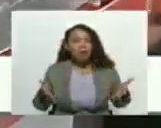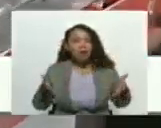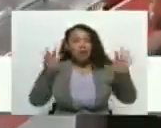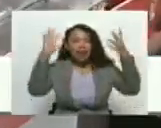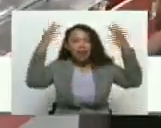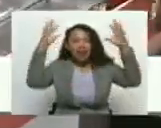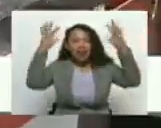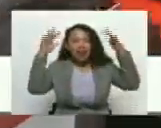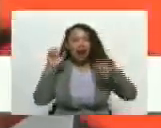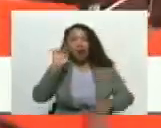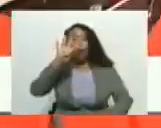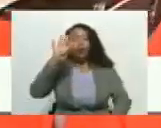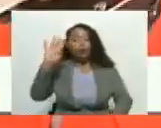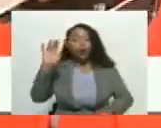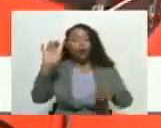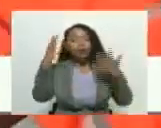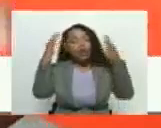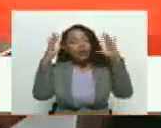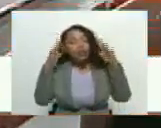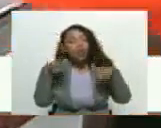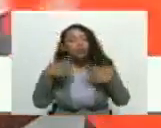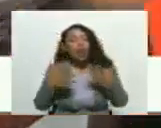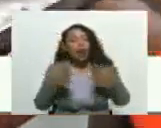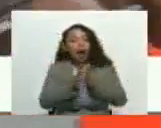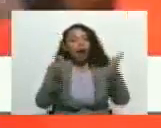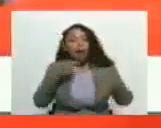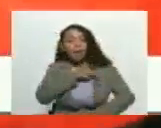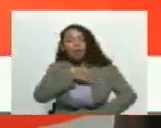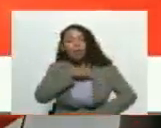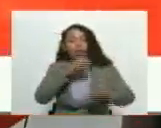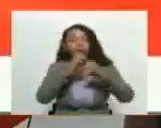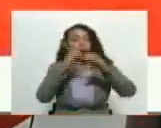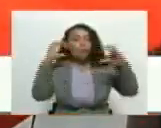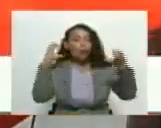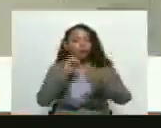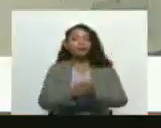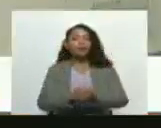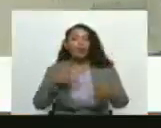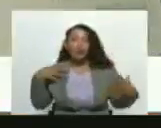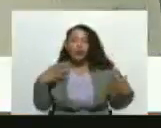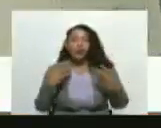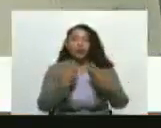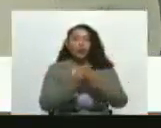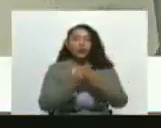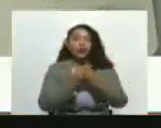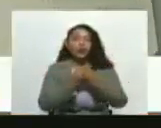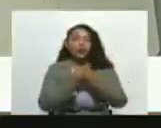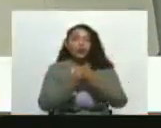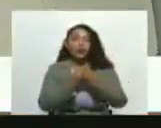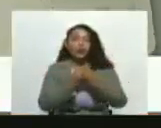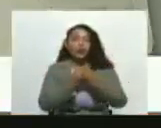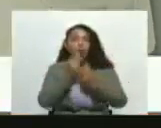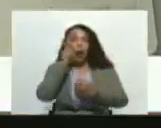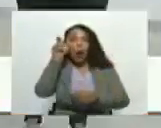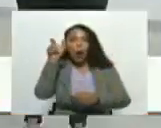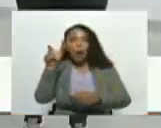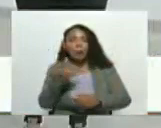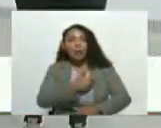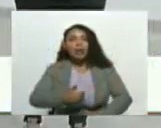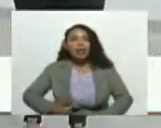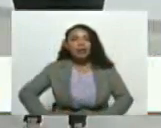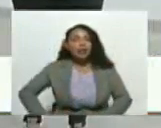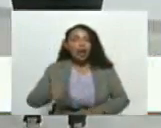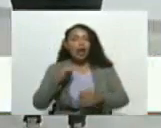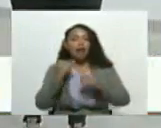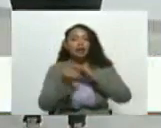conmemoración del cuarto aniversario de la Gran Misión Transporte. Me acompañan Enrique Quintana, presidente del